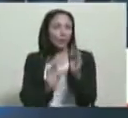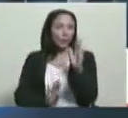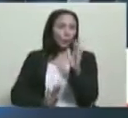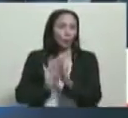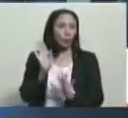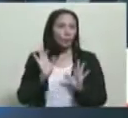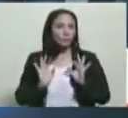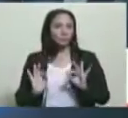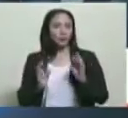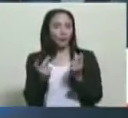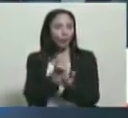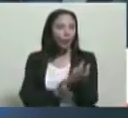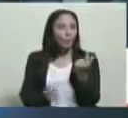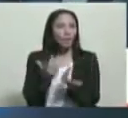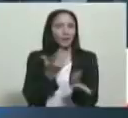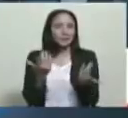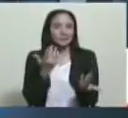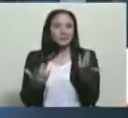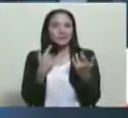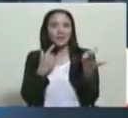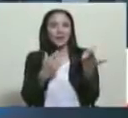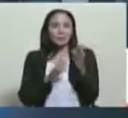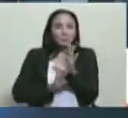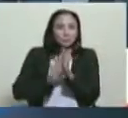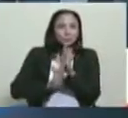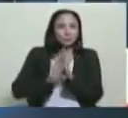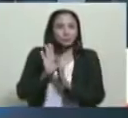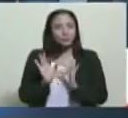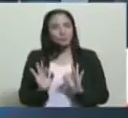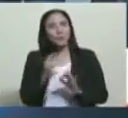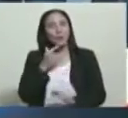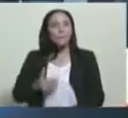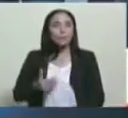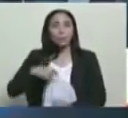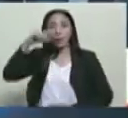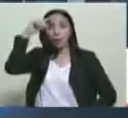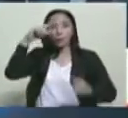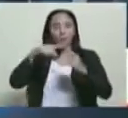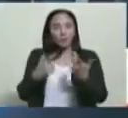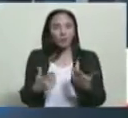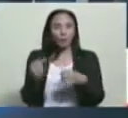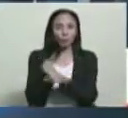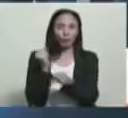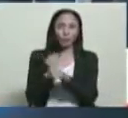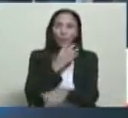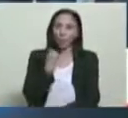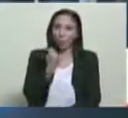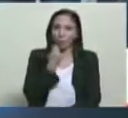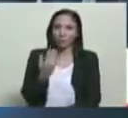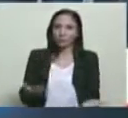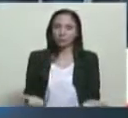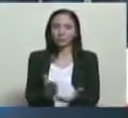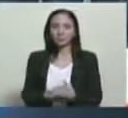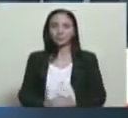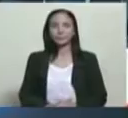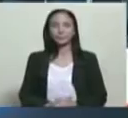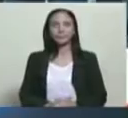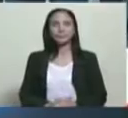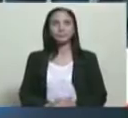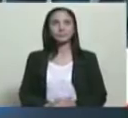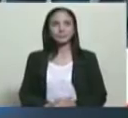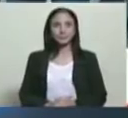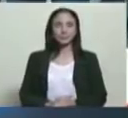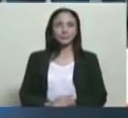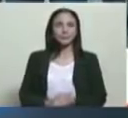viene, viene el tiempo de la prosperidad, esa es la misión Chamba Juvenil Productiva. ¿Qué les parece la